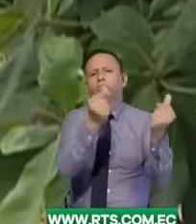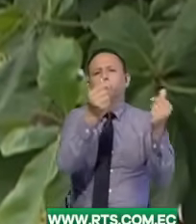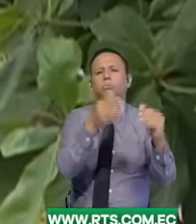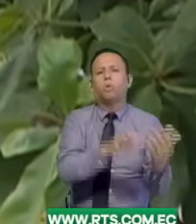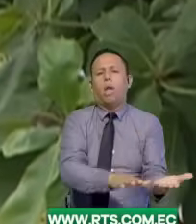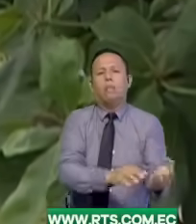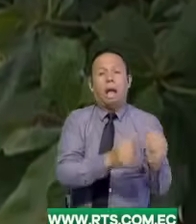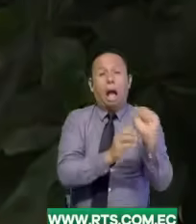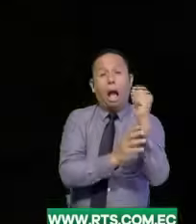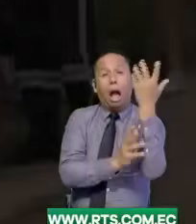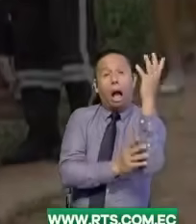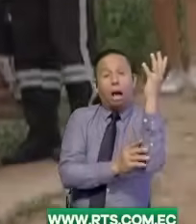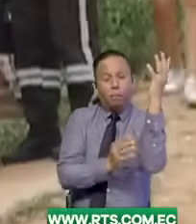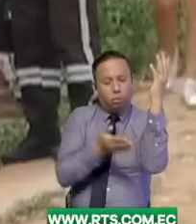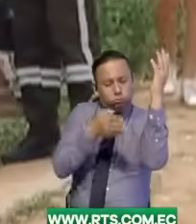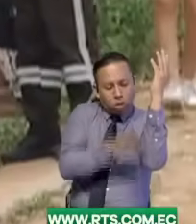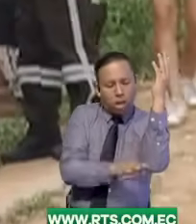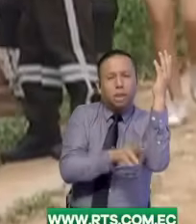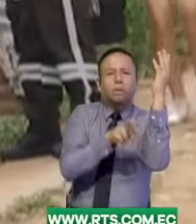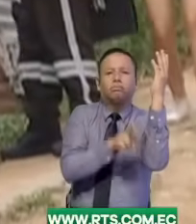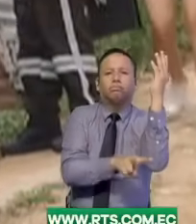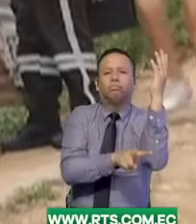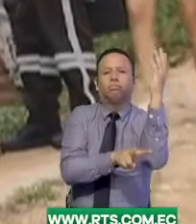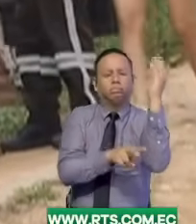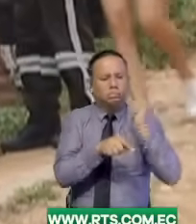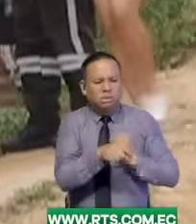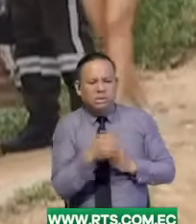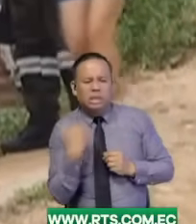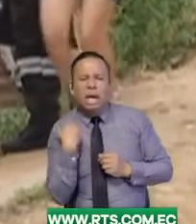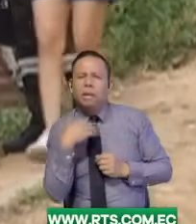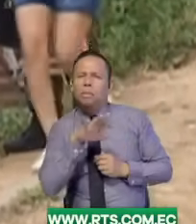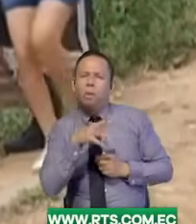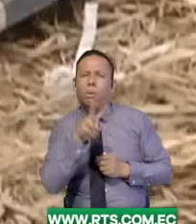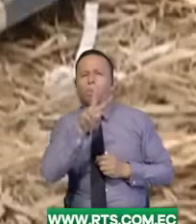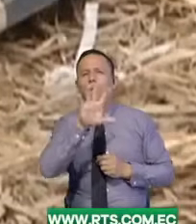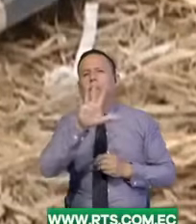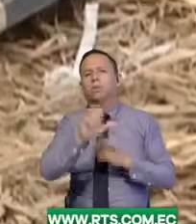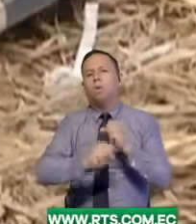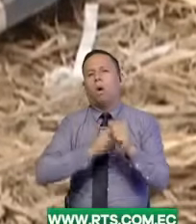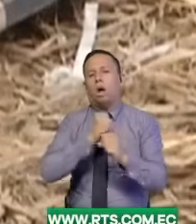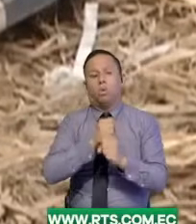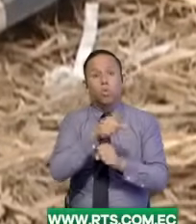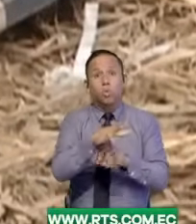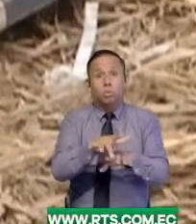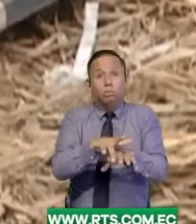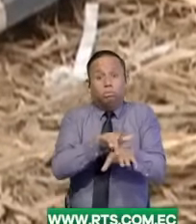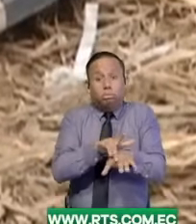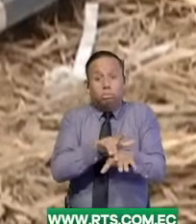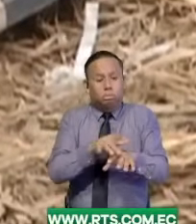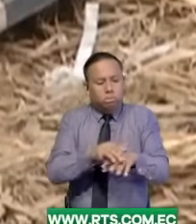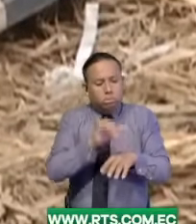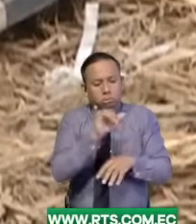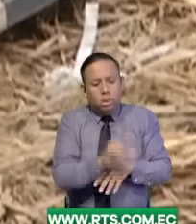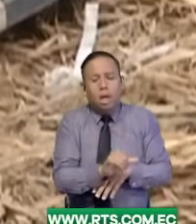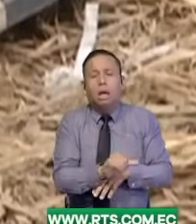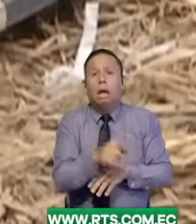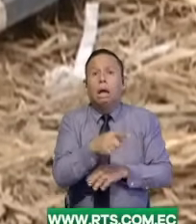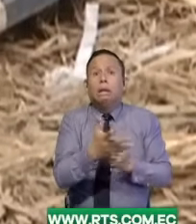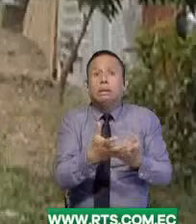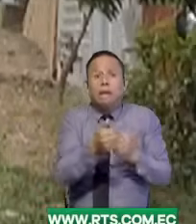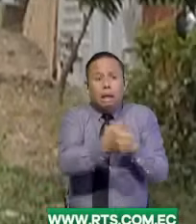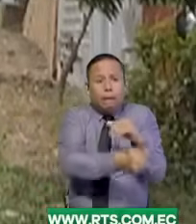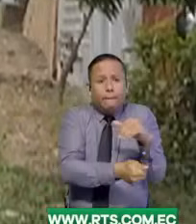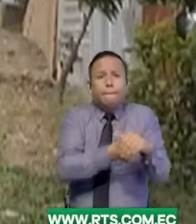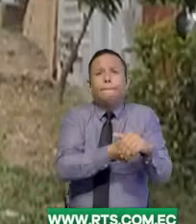un árbol. Tenía aproximadamente 25 años y una de sus zapatillas quedó en el lugar donde intentó refugiarse entre